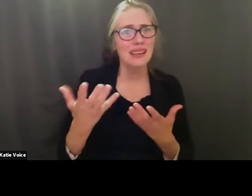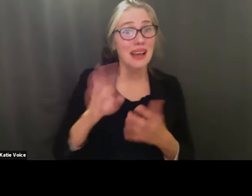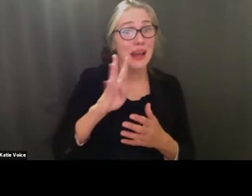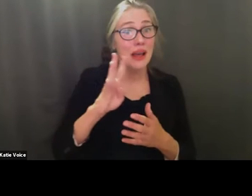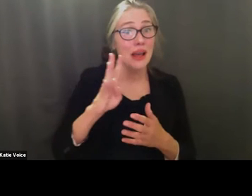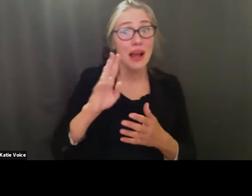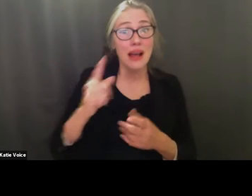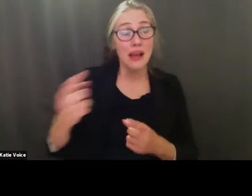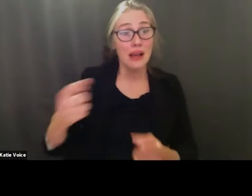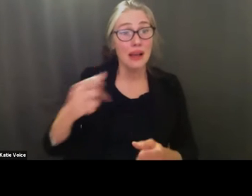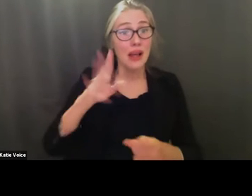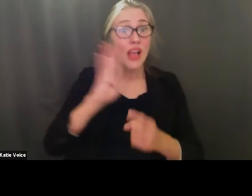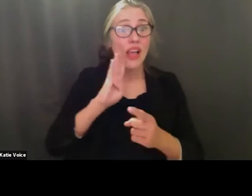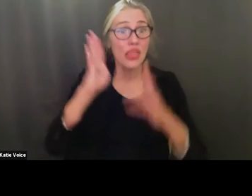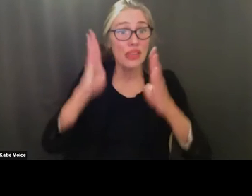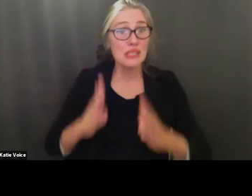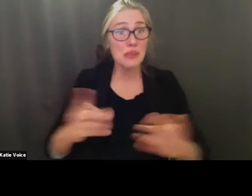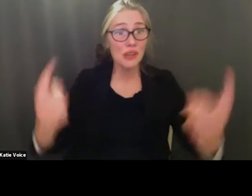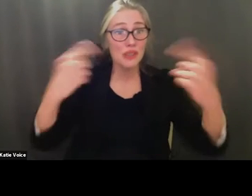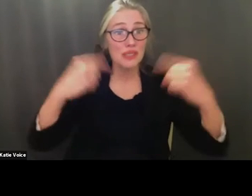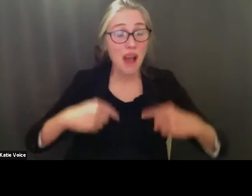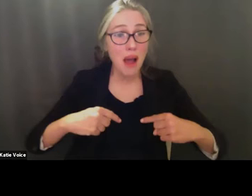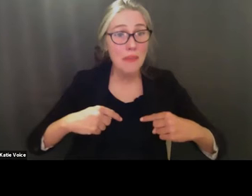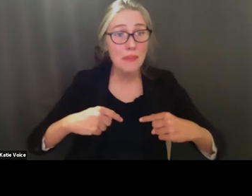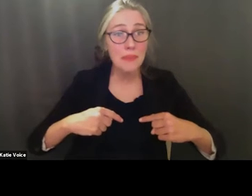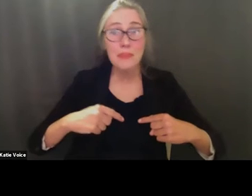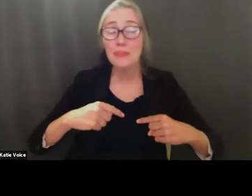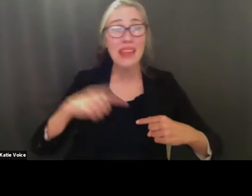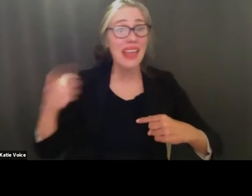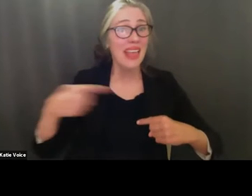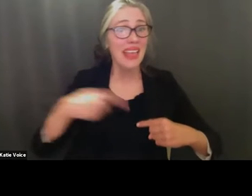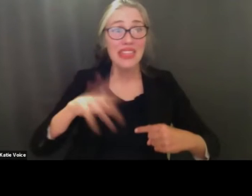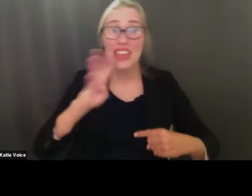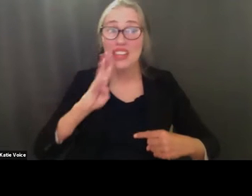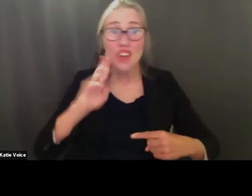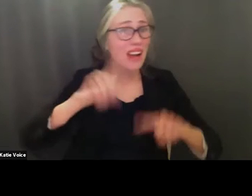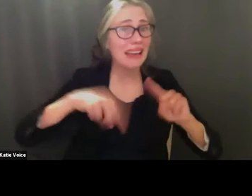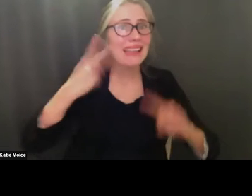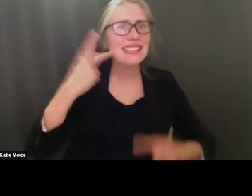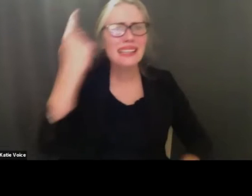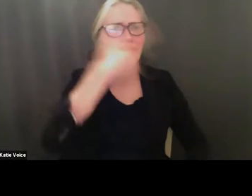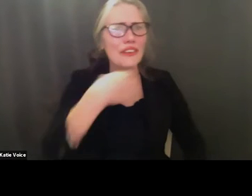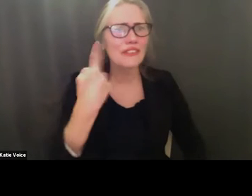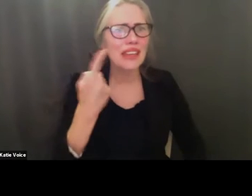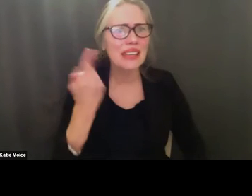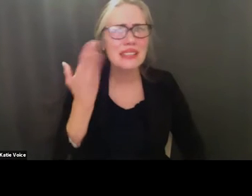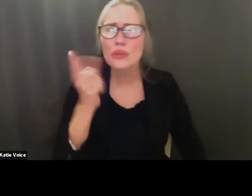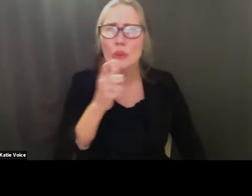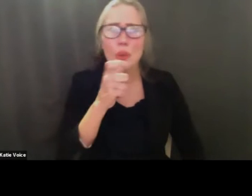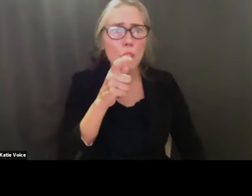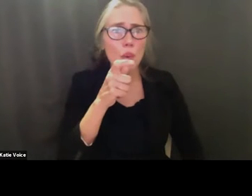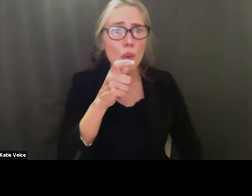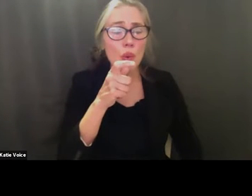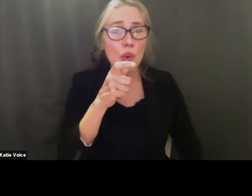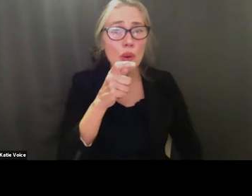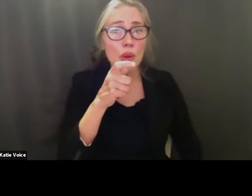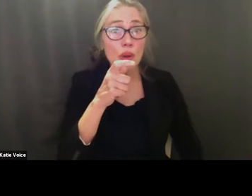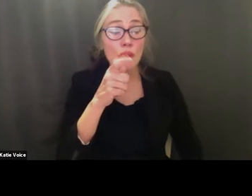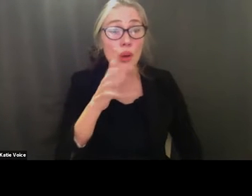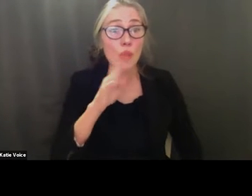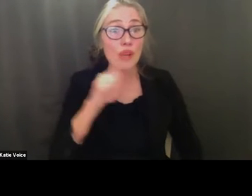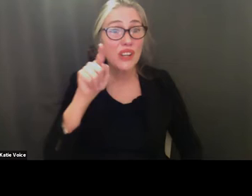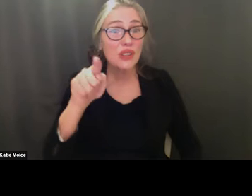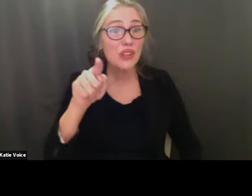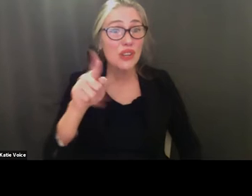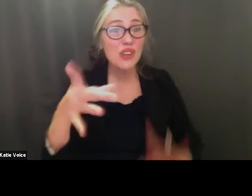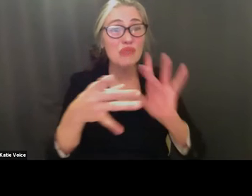ver a los oradores, a las personas que hablan en estas reuniones. Yo no sé quiénes son, no les puedo ver la cara. Cuando hablo con ustedes, yo